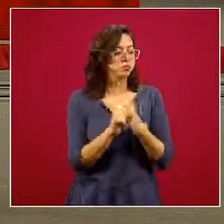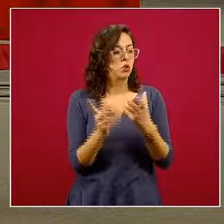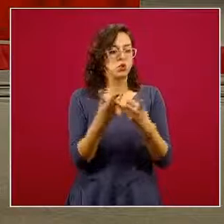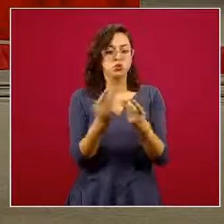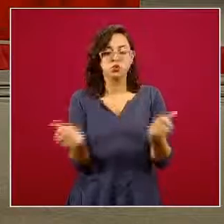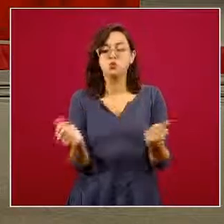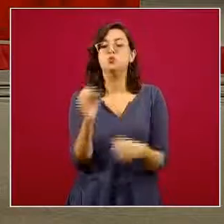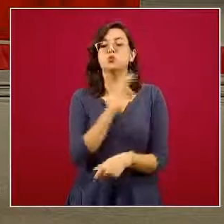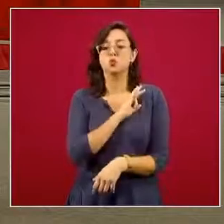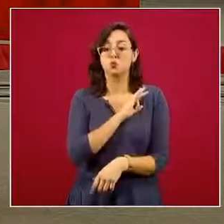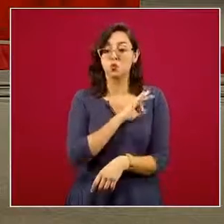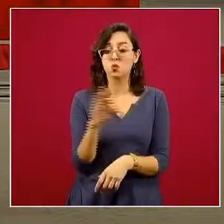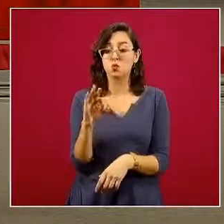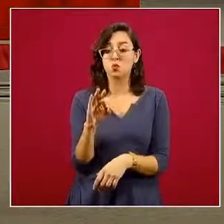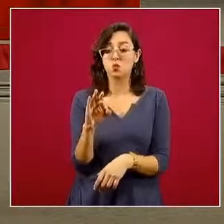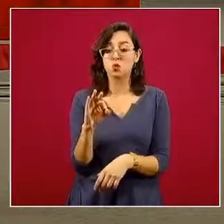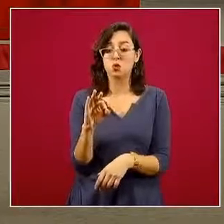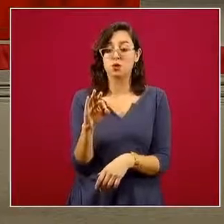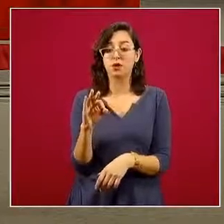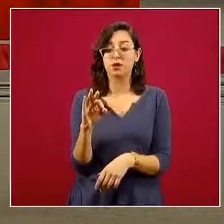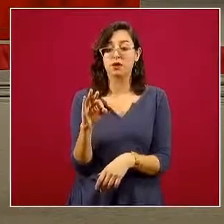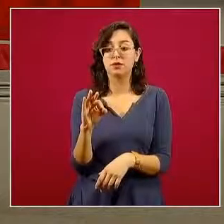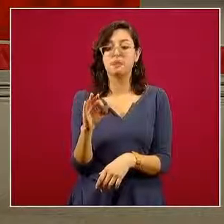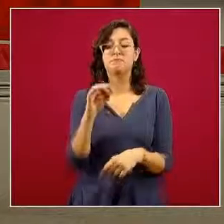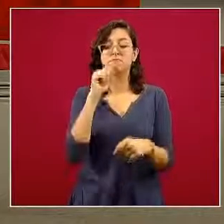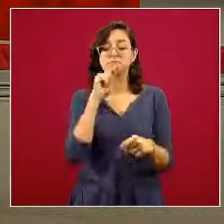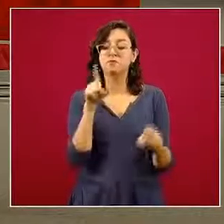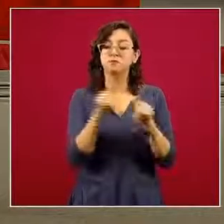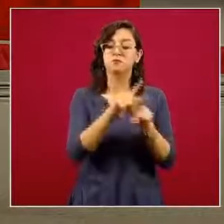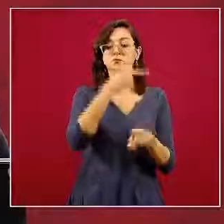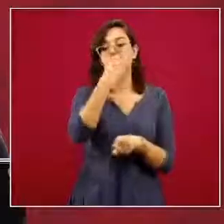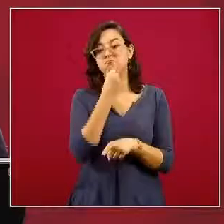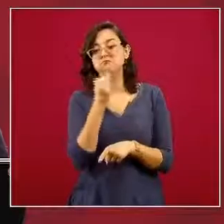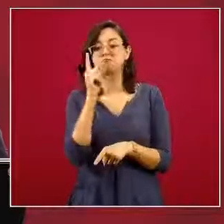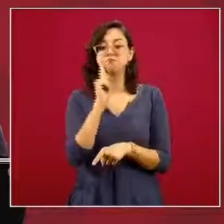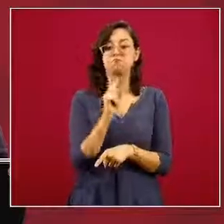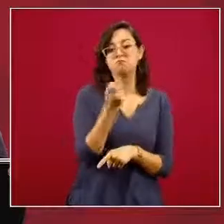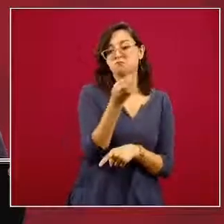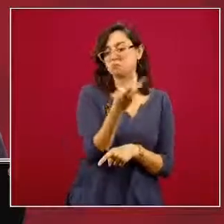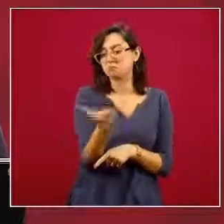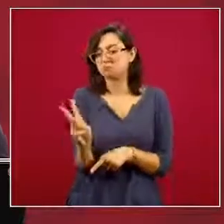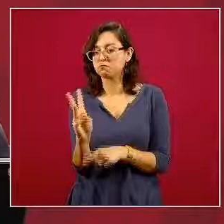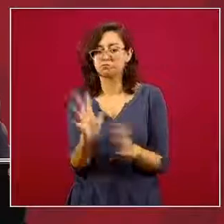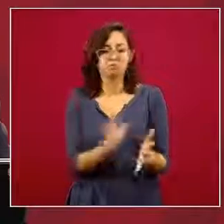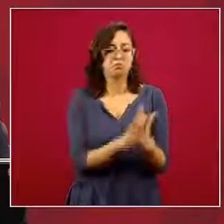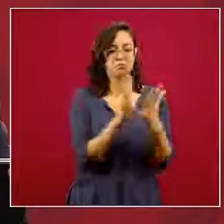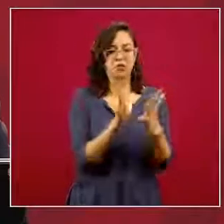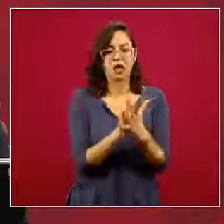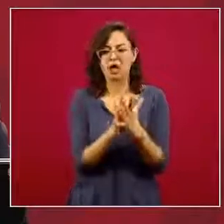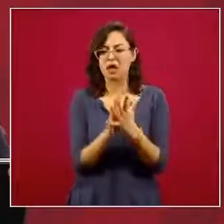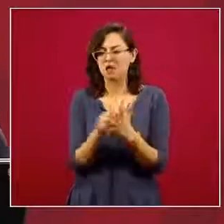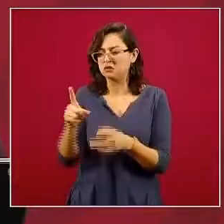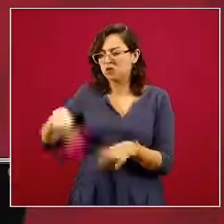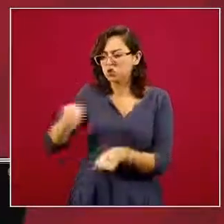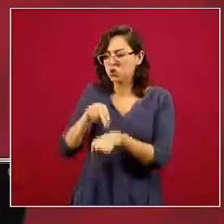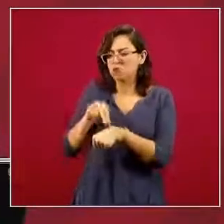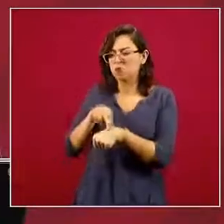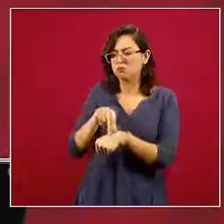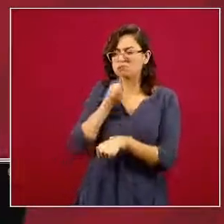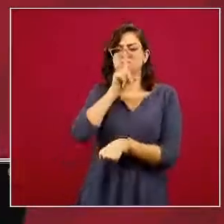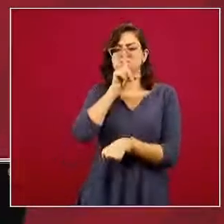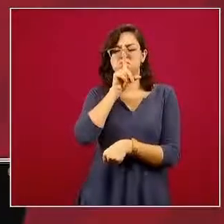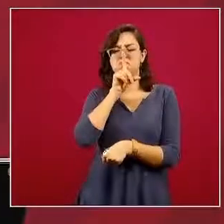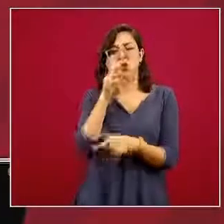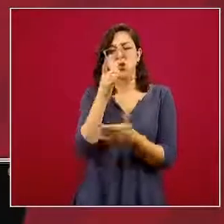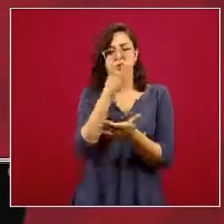participan efectivamente actores y actrices sociales que no necesariamente están medicalizadas. La